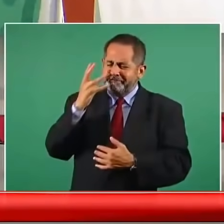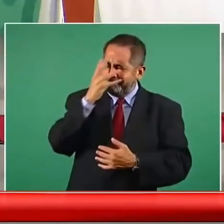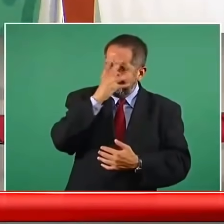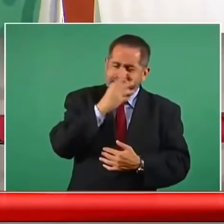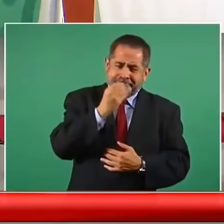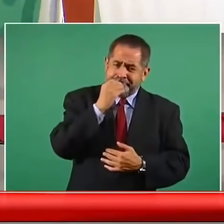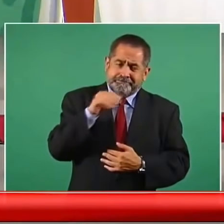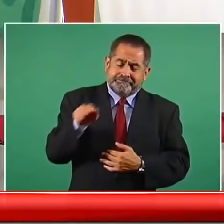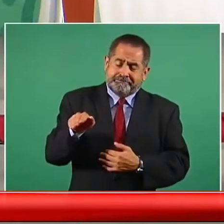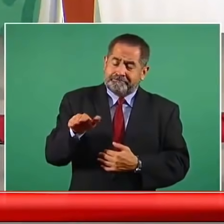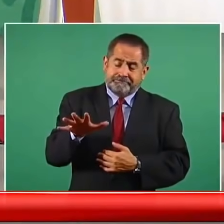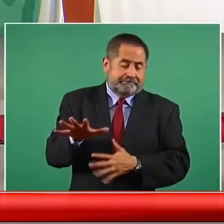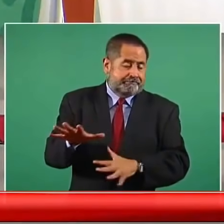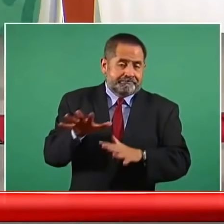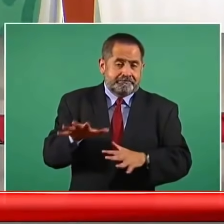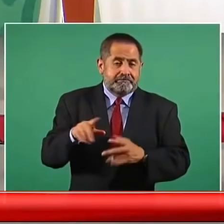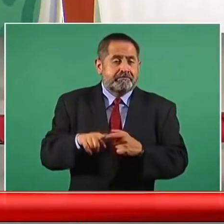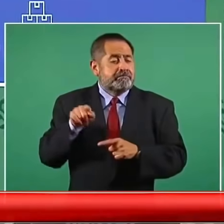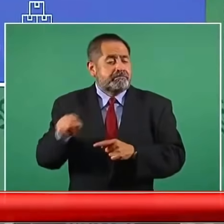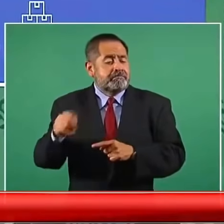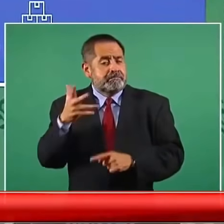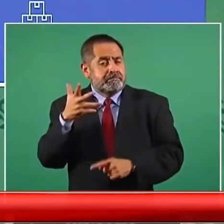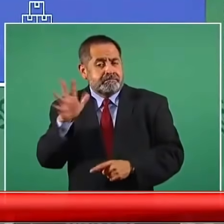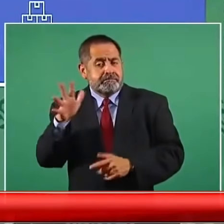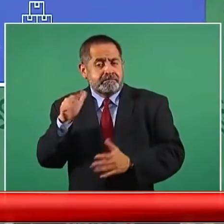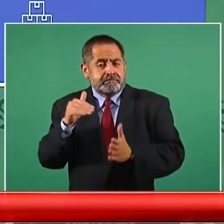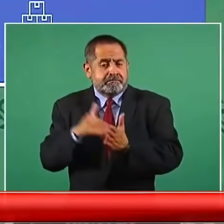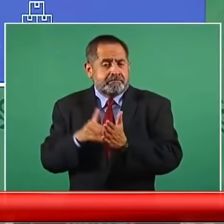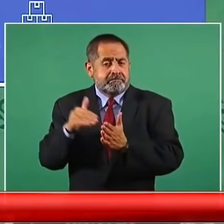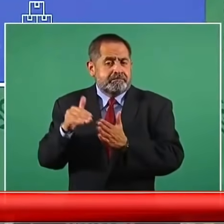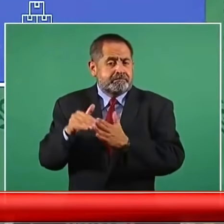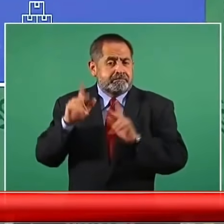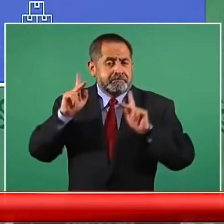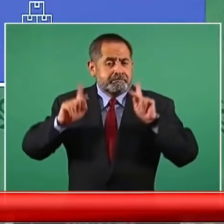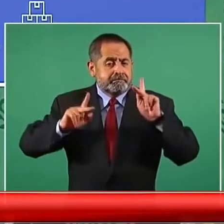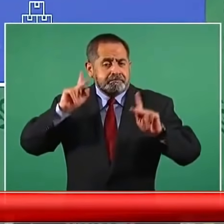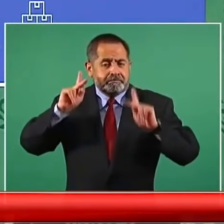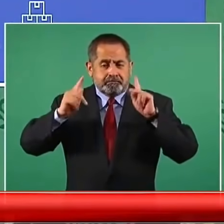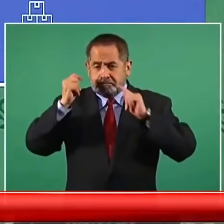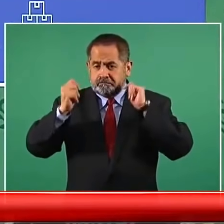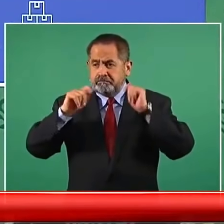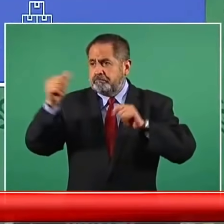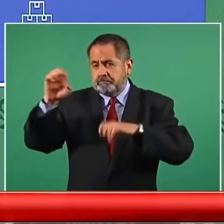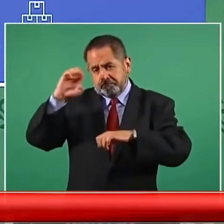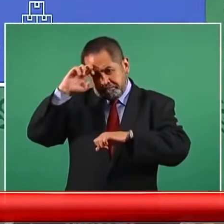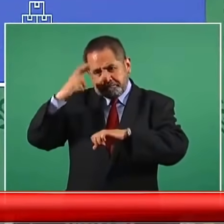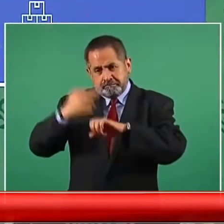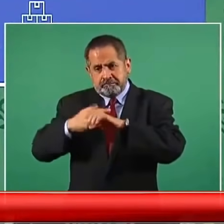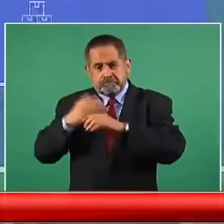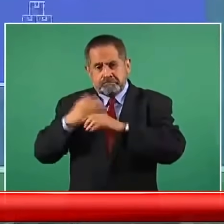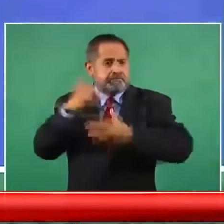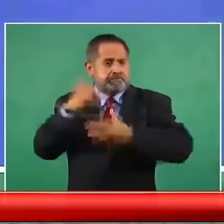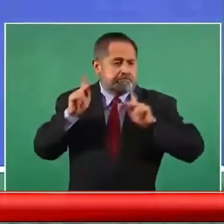Llegan más de 10 millones de visitantes extranjeros